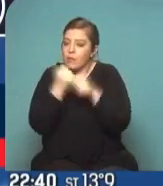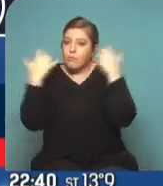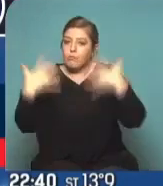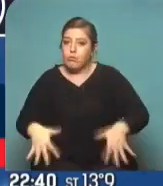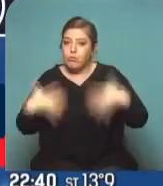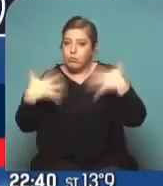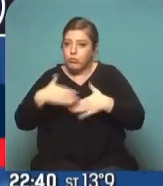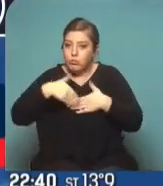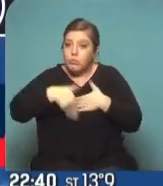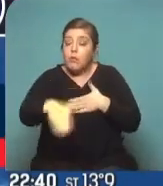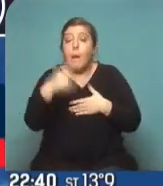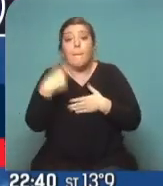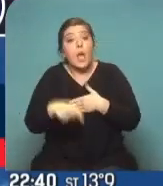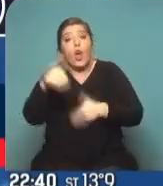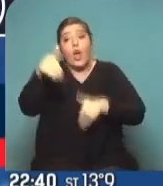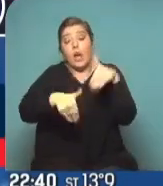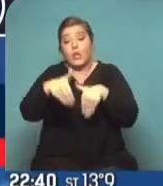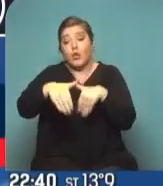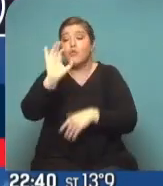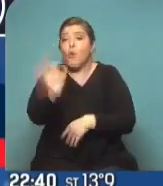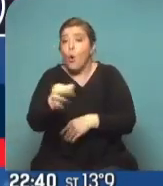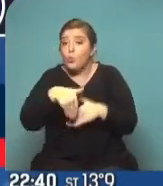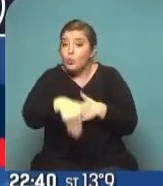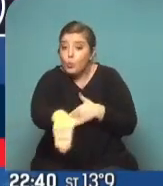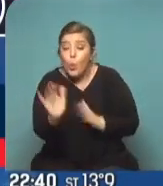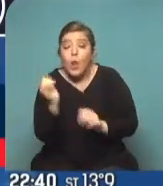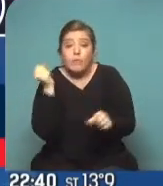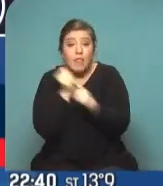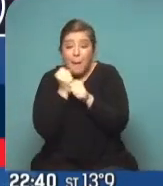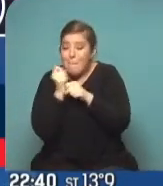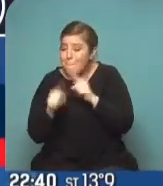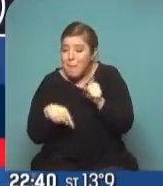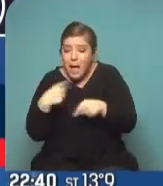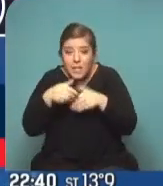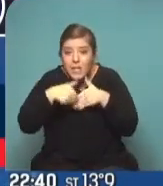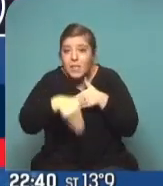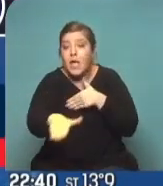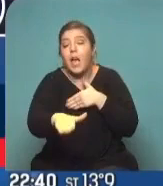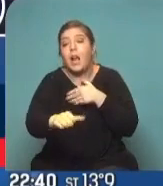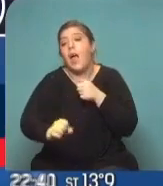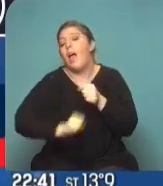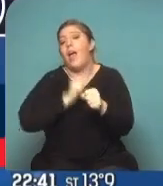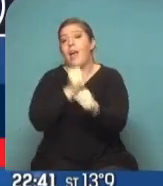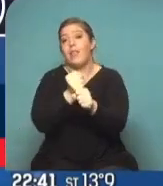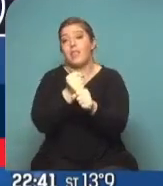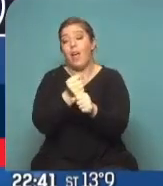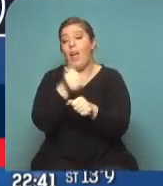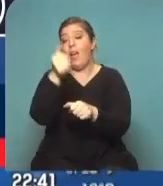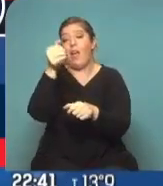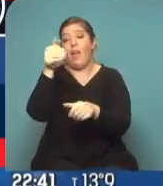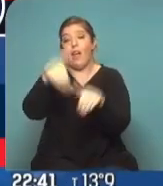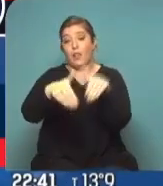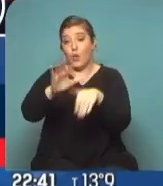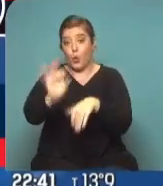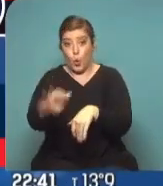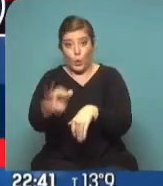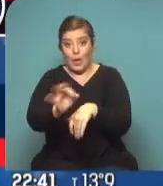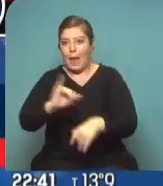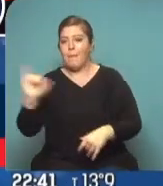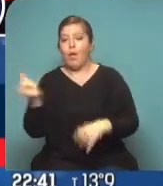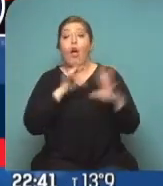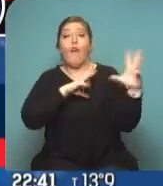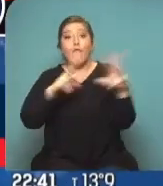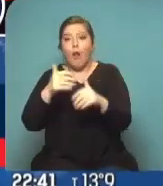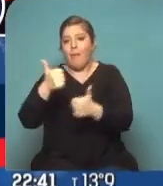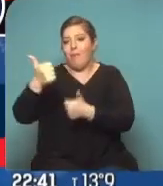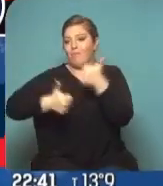pero claramente la elección es en octubre y vamos a trabajar a partir de mañana para llegar a esa elección en la mejor situación de competitividad